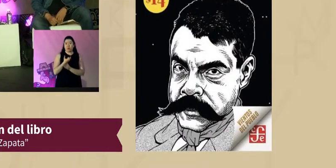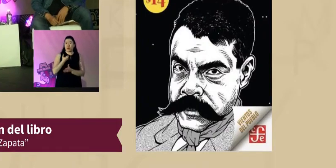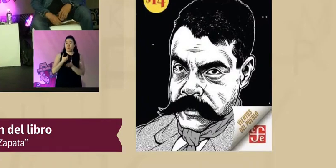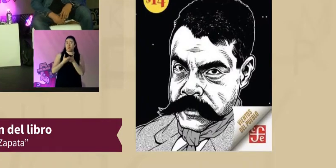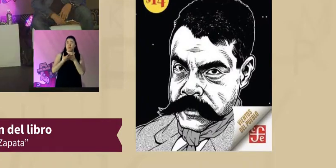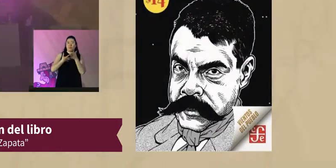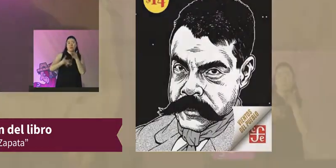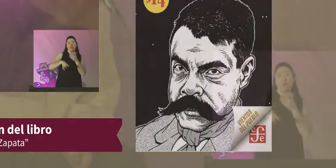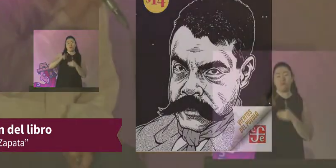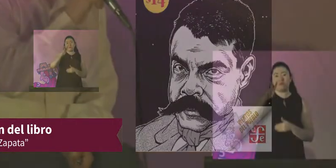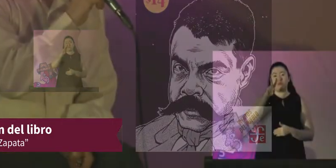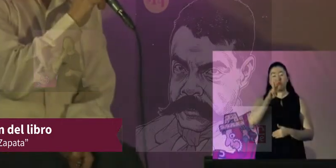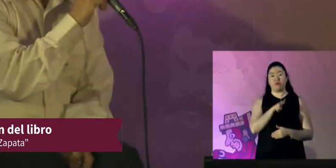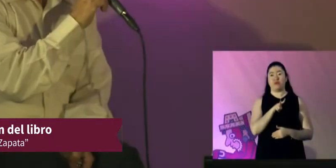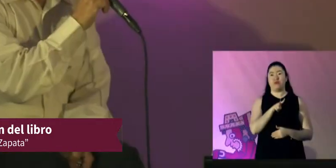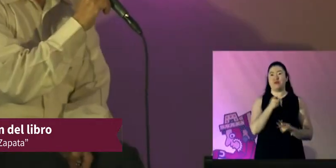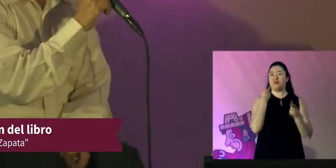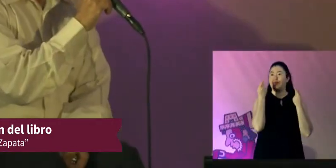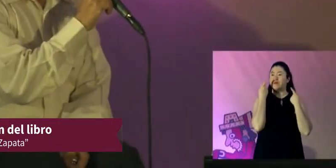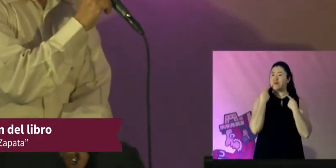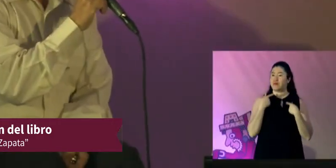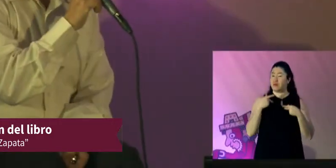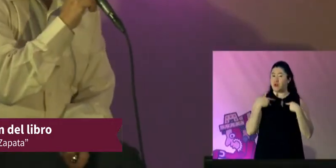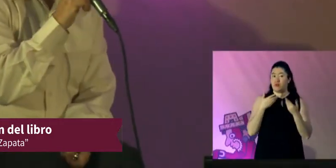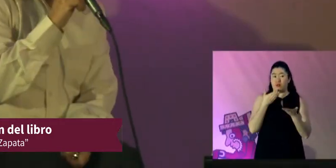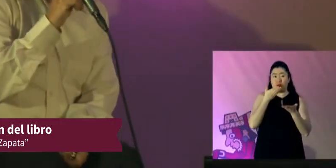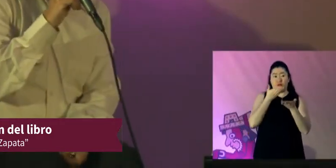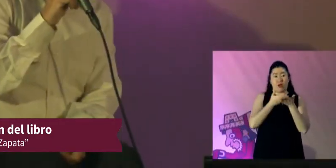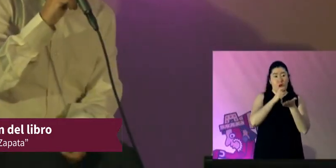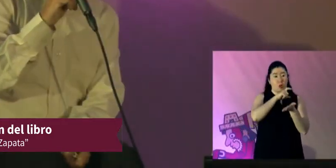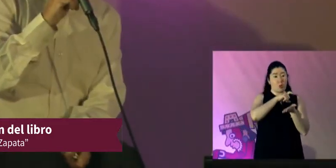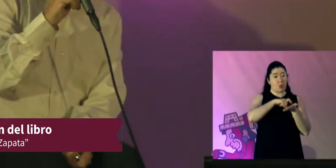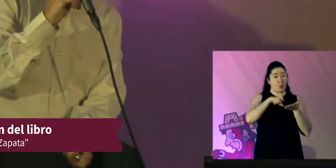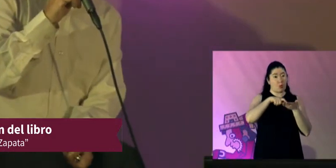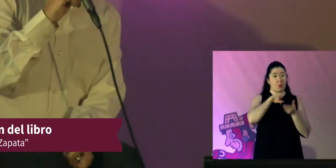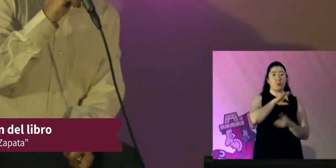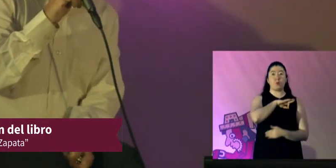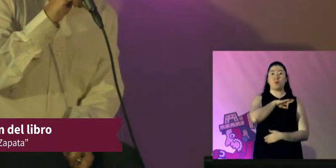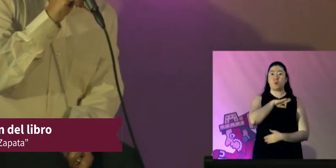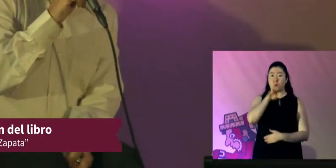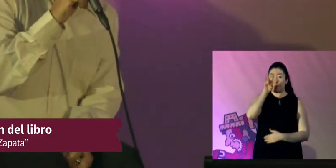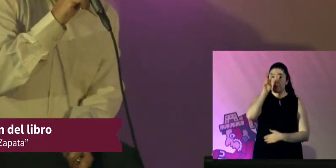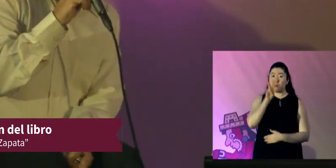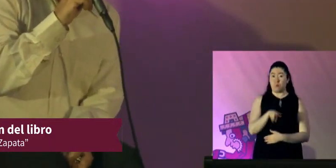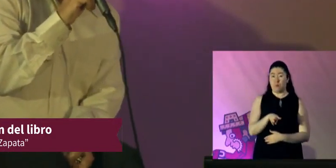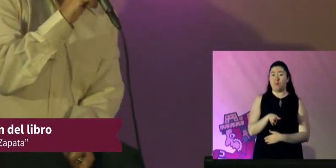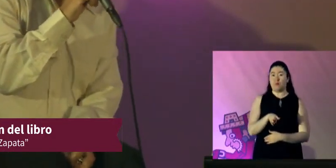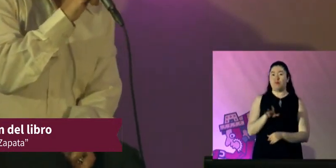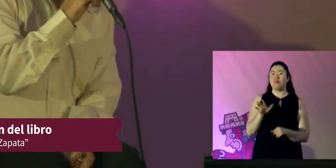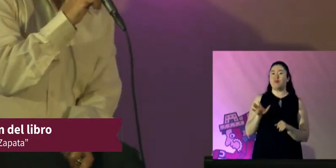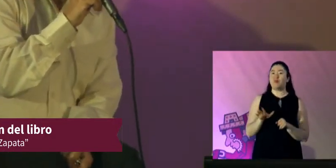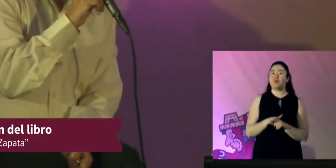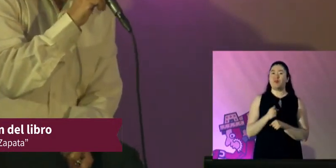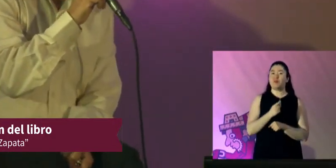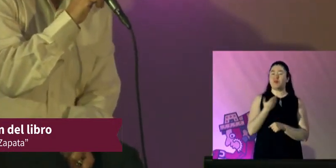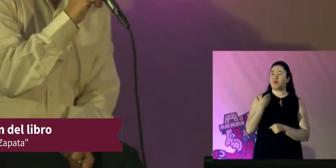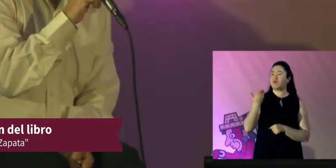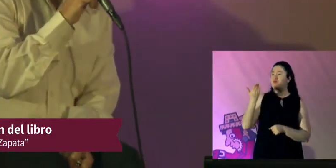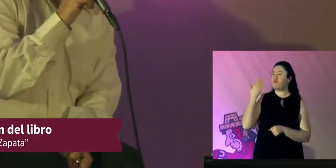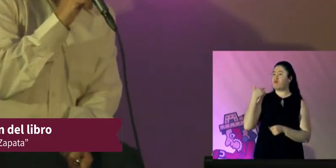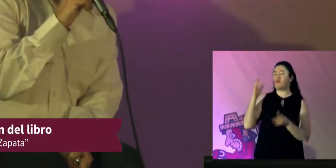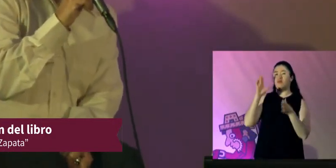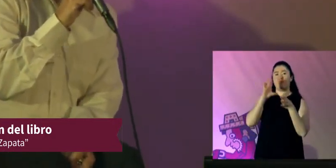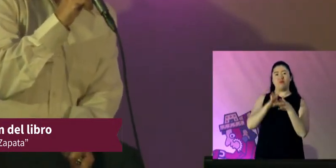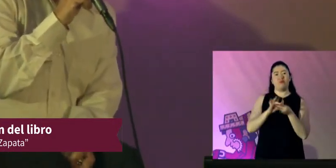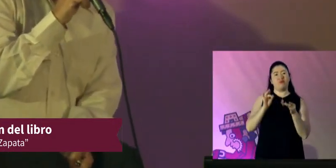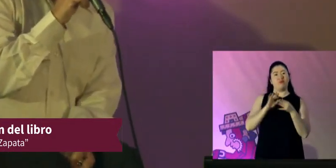a precios que la gente puede adquirir porque se ha dicho muchísimo